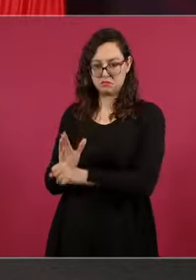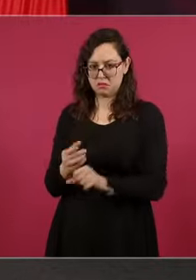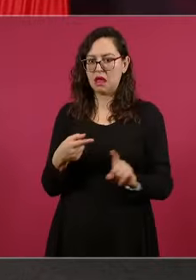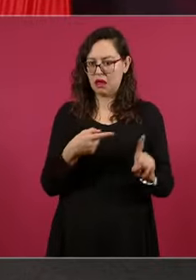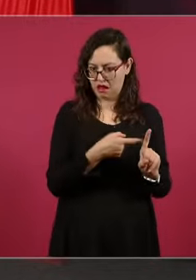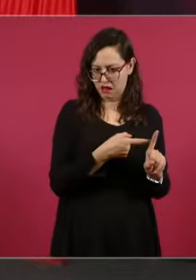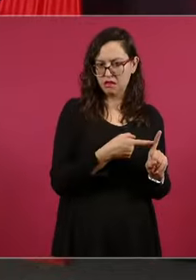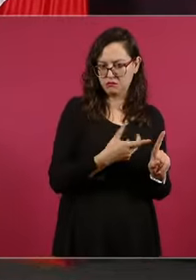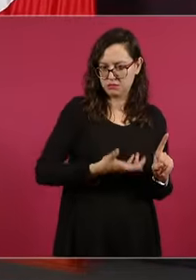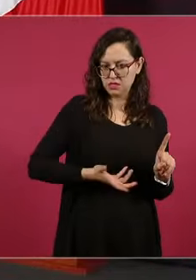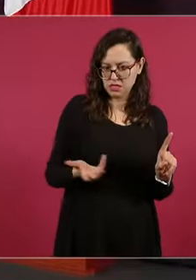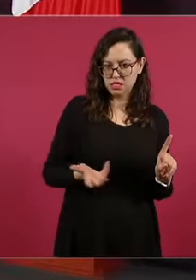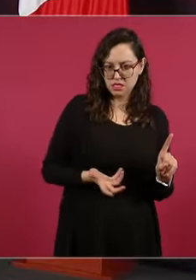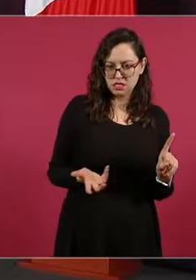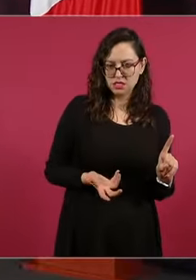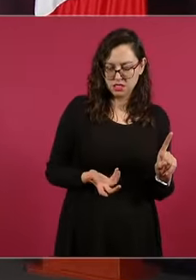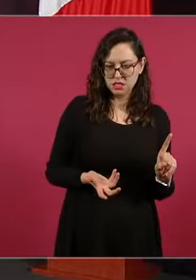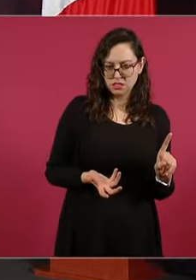Hay